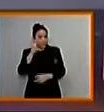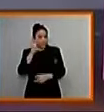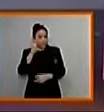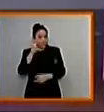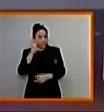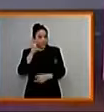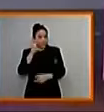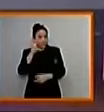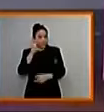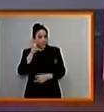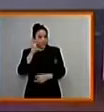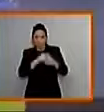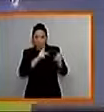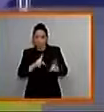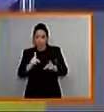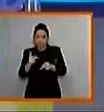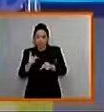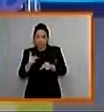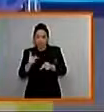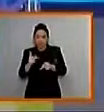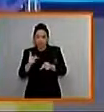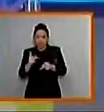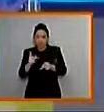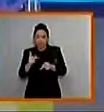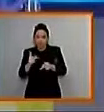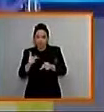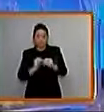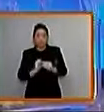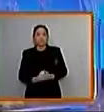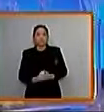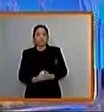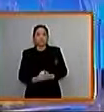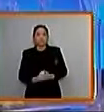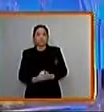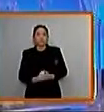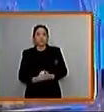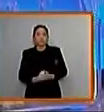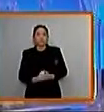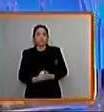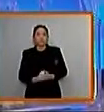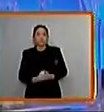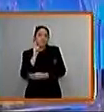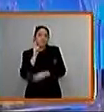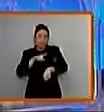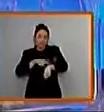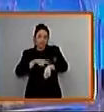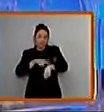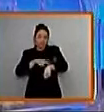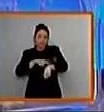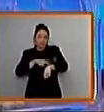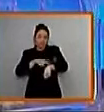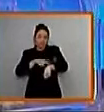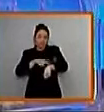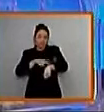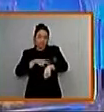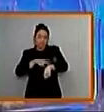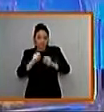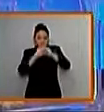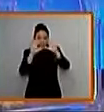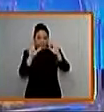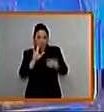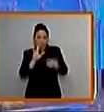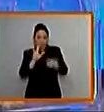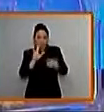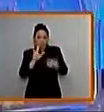los ganadores en esta bonita noche. Amigos, los esperamos el día de mañana en nuestros horarios habituales a las 11 de la mañana, a las 3 de la tarde